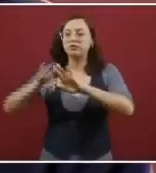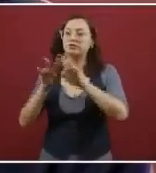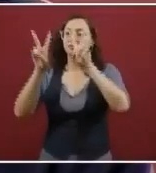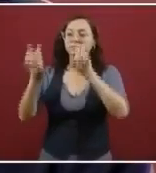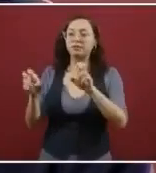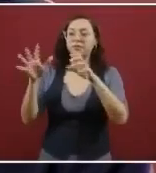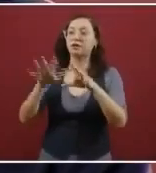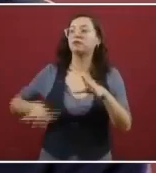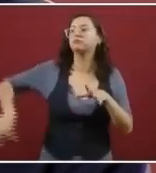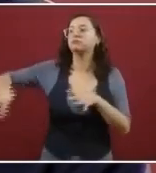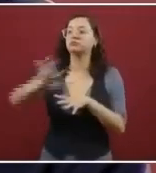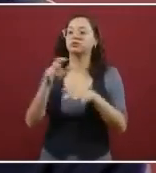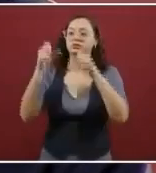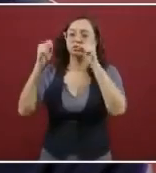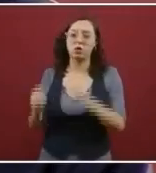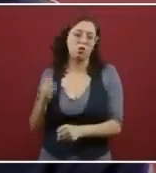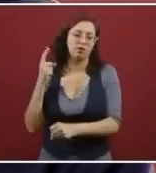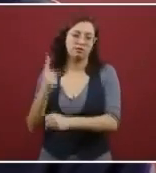que se tiene.